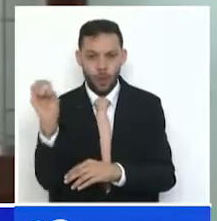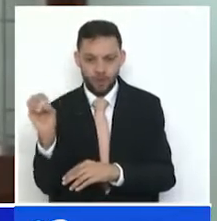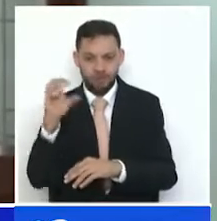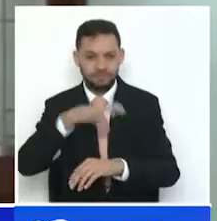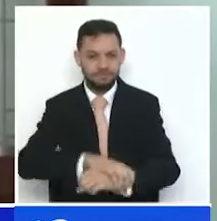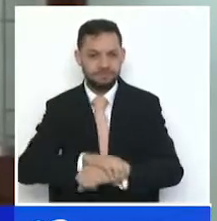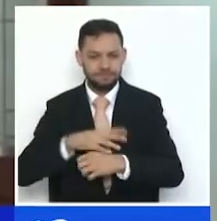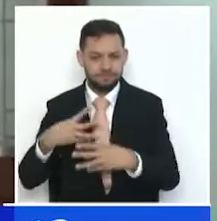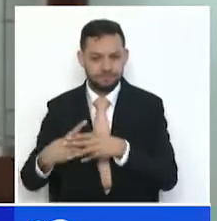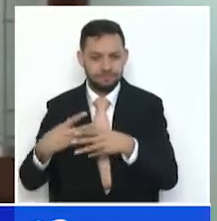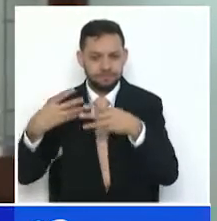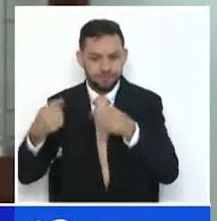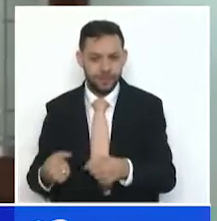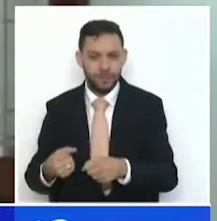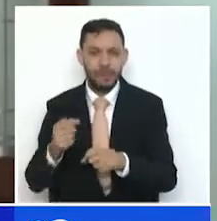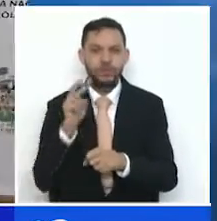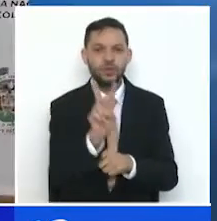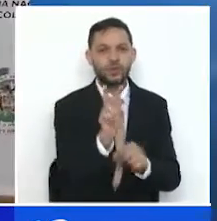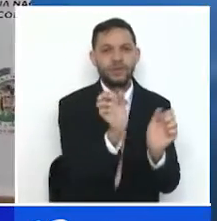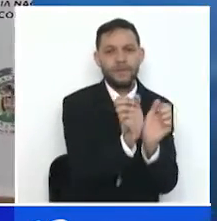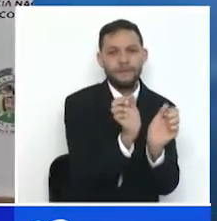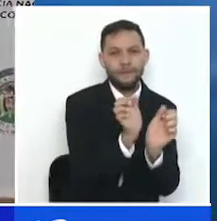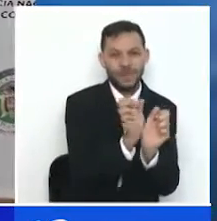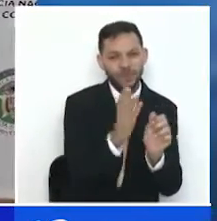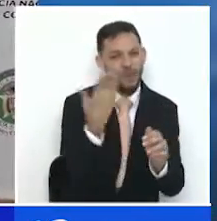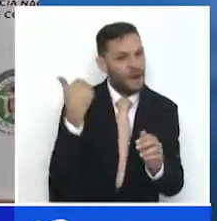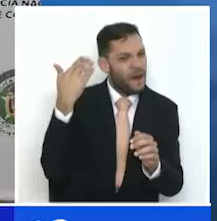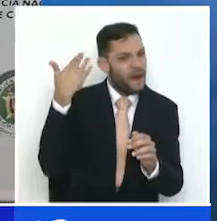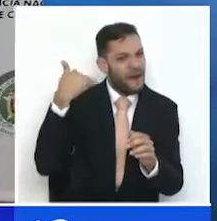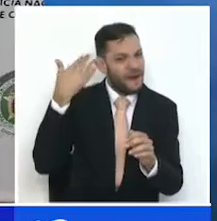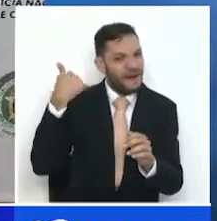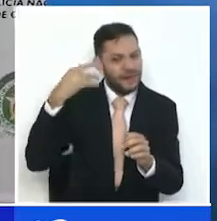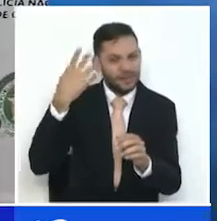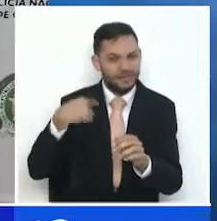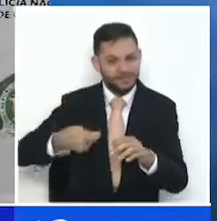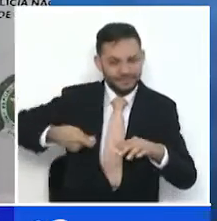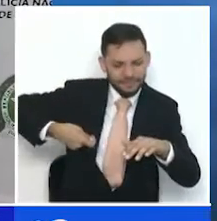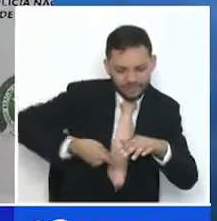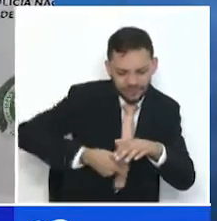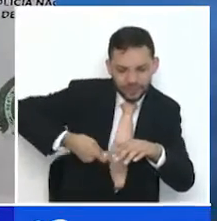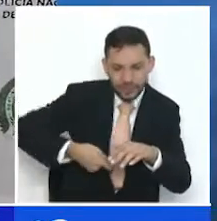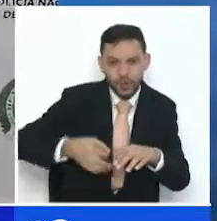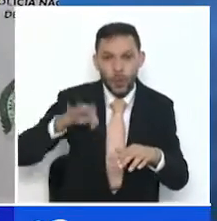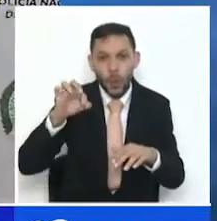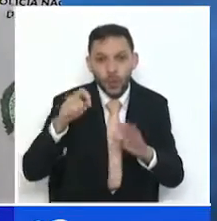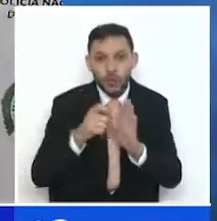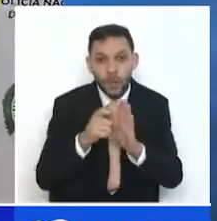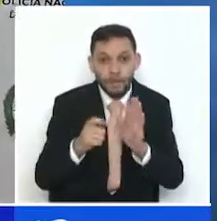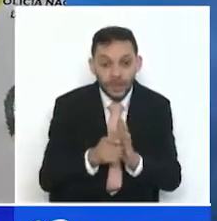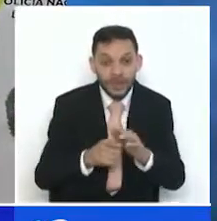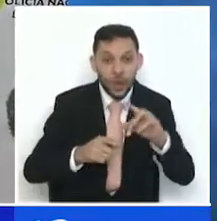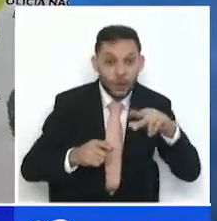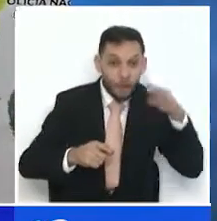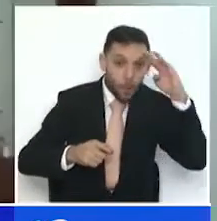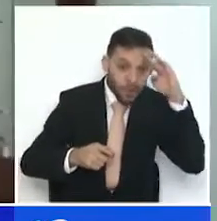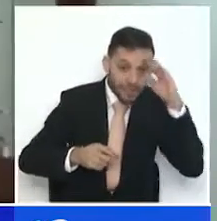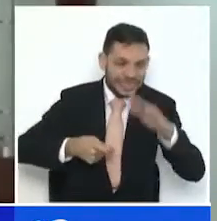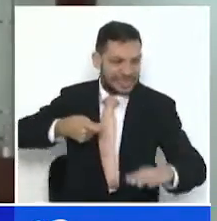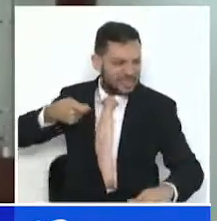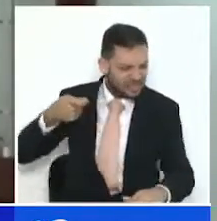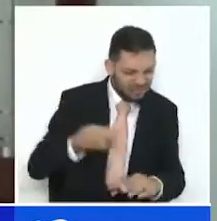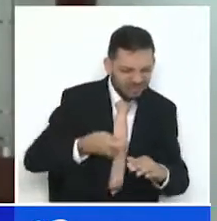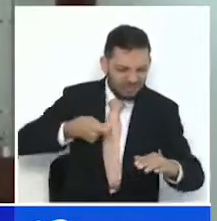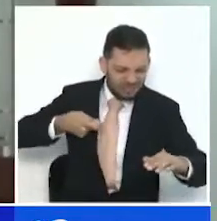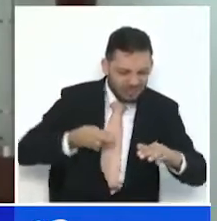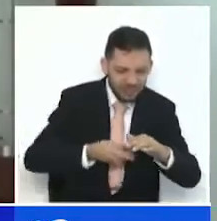lesiones con arma de cortopunzante, 8 lesiones en partes de su cuerpo a un policial, pero con esto demostramos